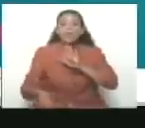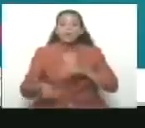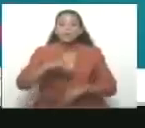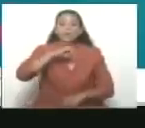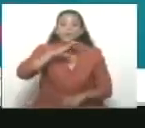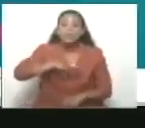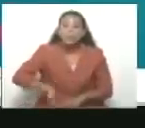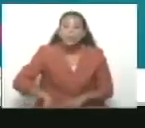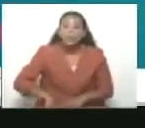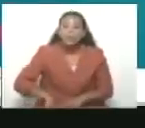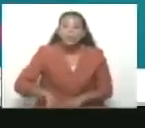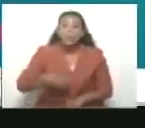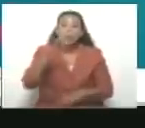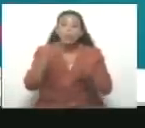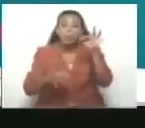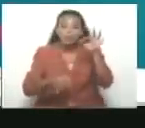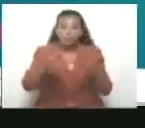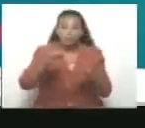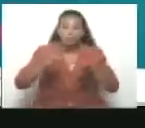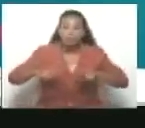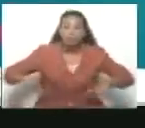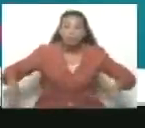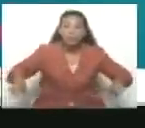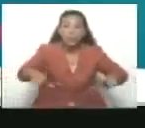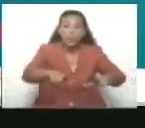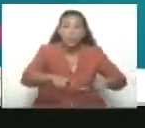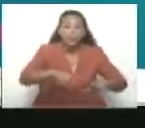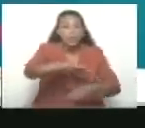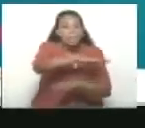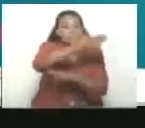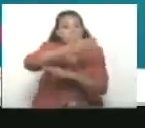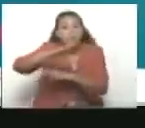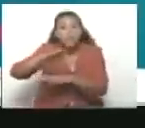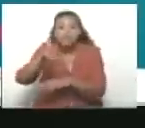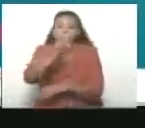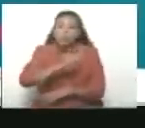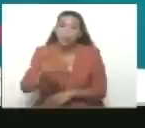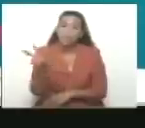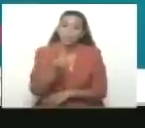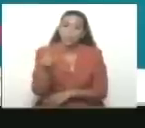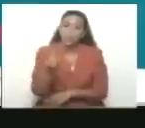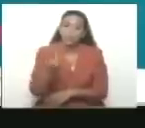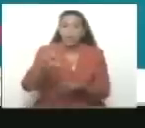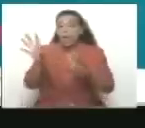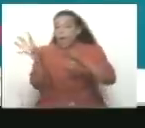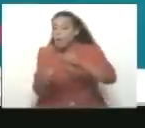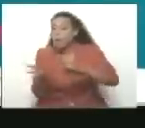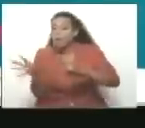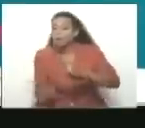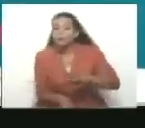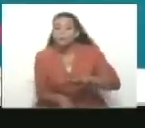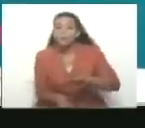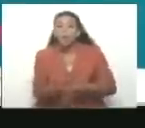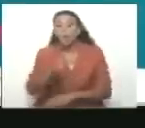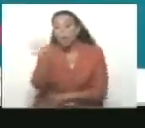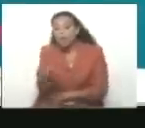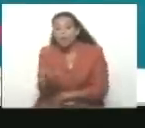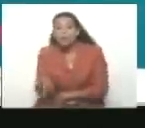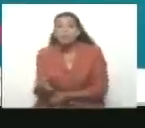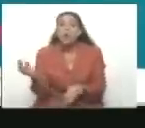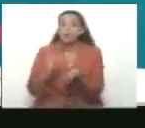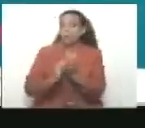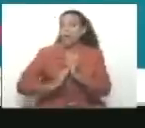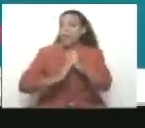históricos jurídicos territoriales y marítimos de Venezuela en la guayana esquiva guayana esquiva